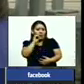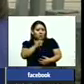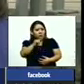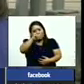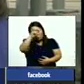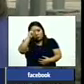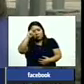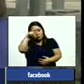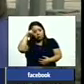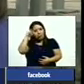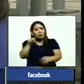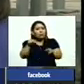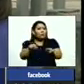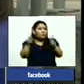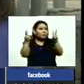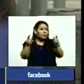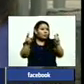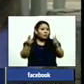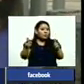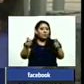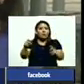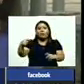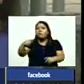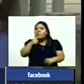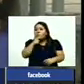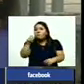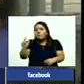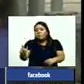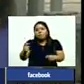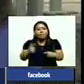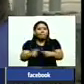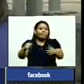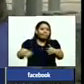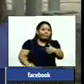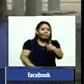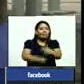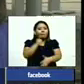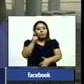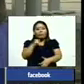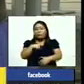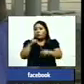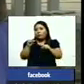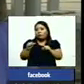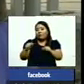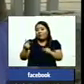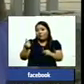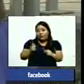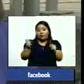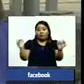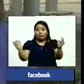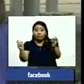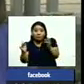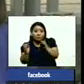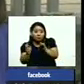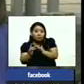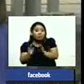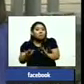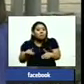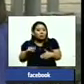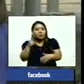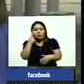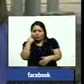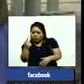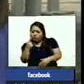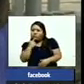lo que corresponde a pensiones, pero lastimosamente no hemos podido tener acercamientos con ellos como para poder